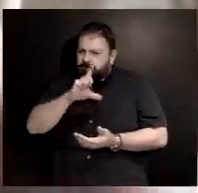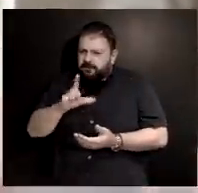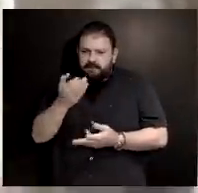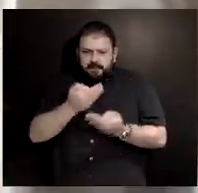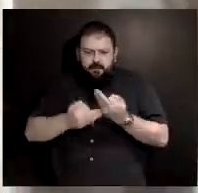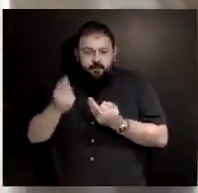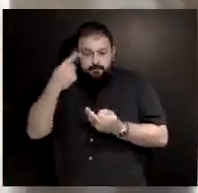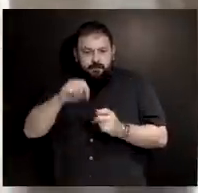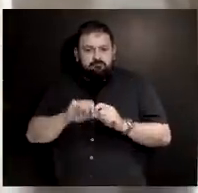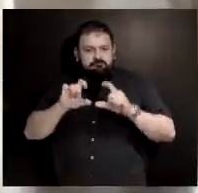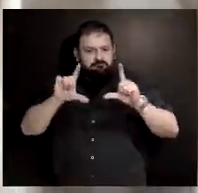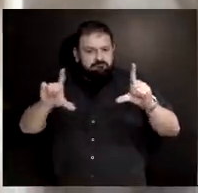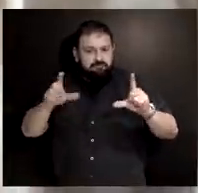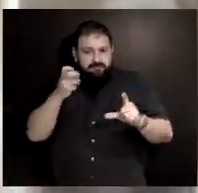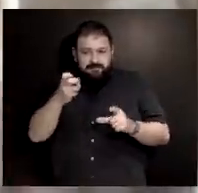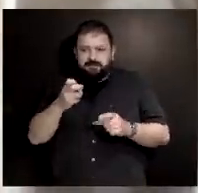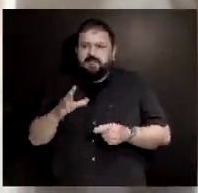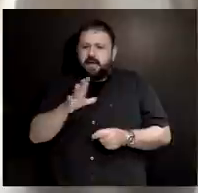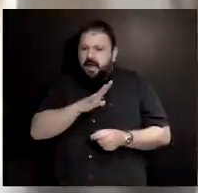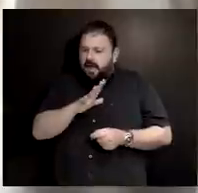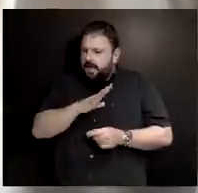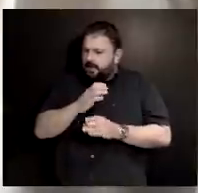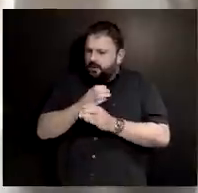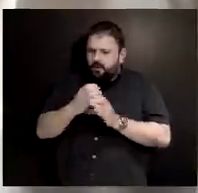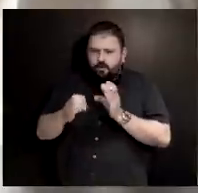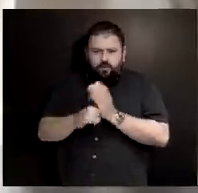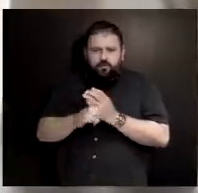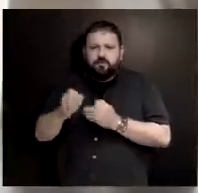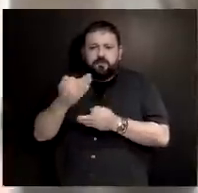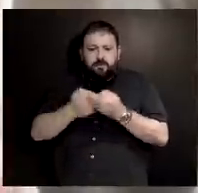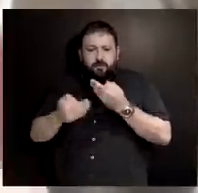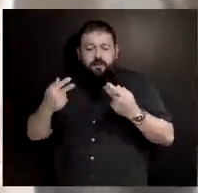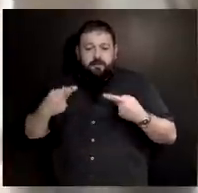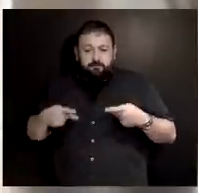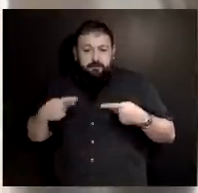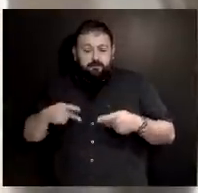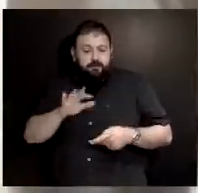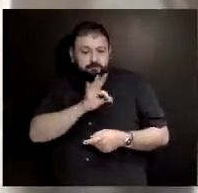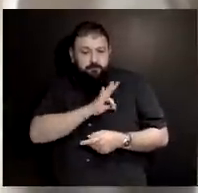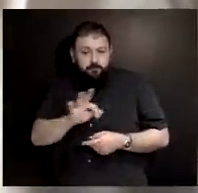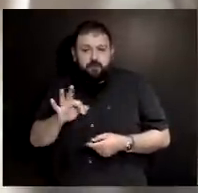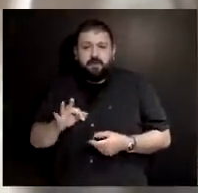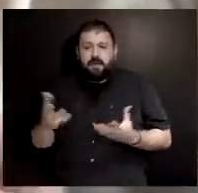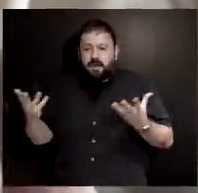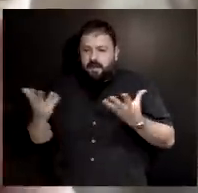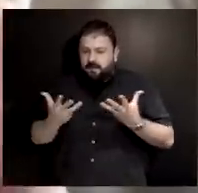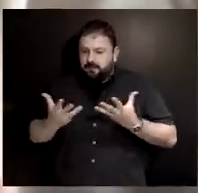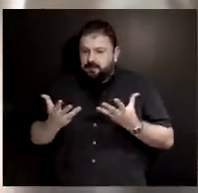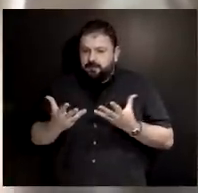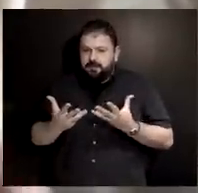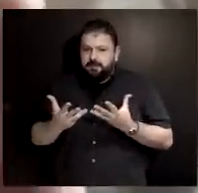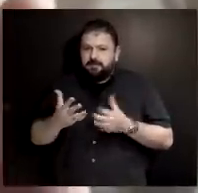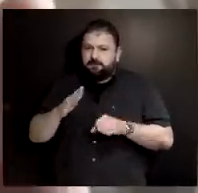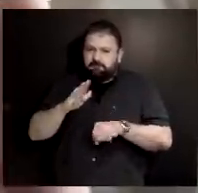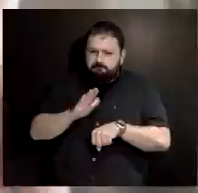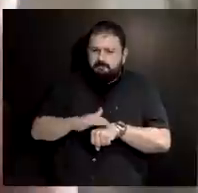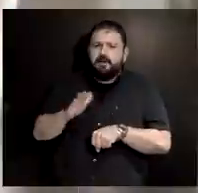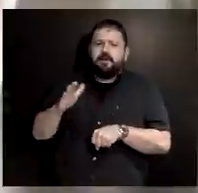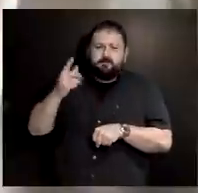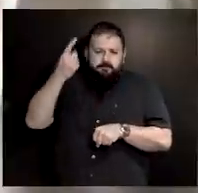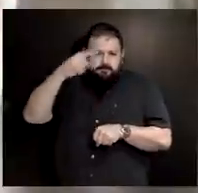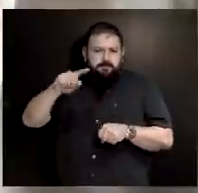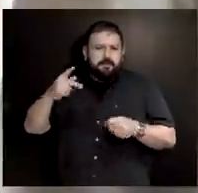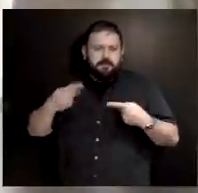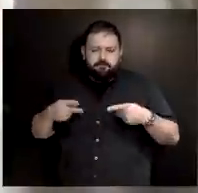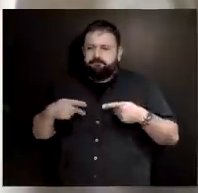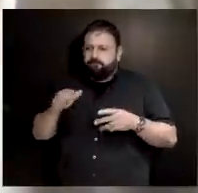esta transmisión donde habrá cosas que solamente los asistentes podrán presenciar, que son más viables para la gente que